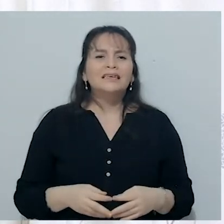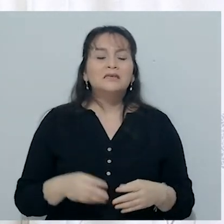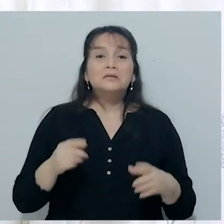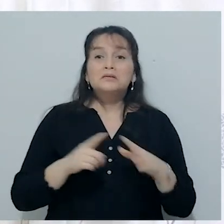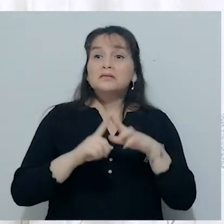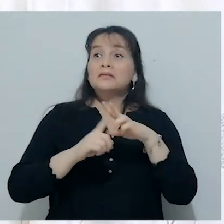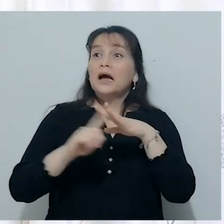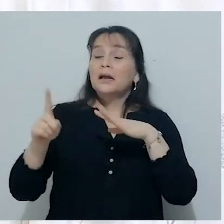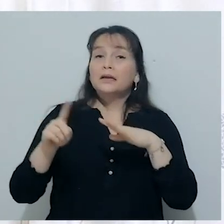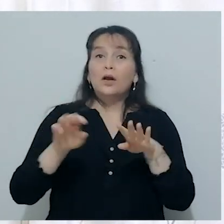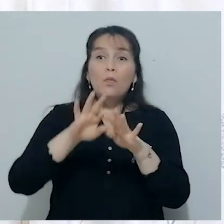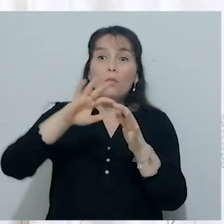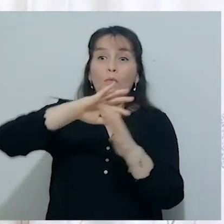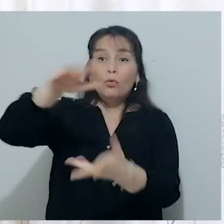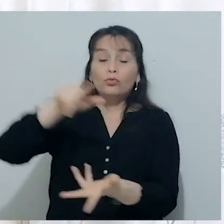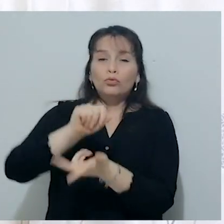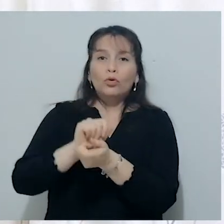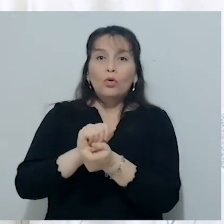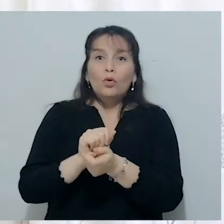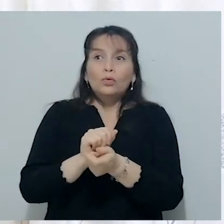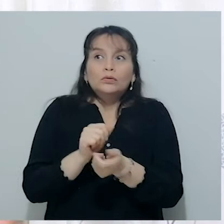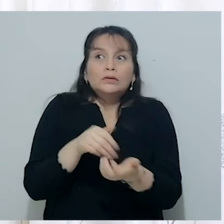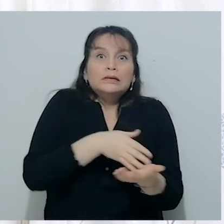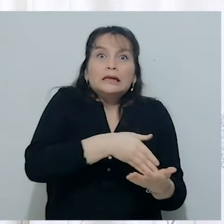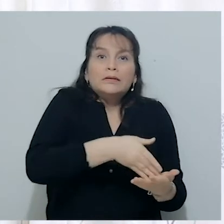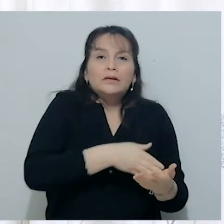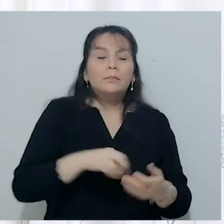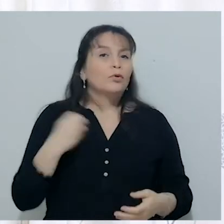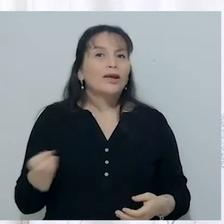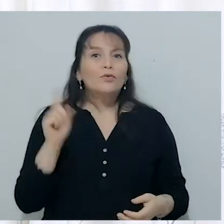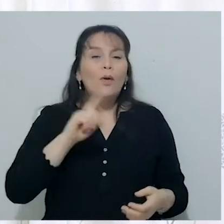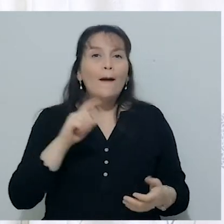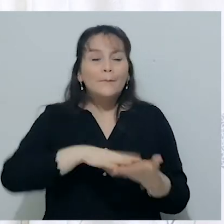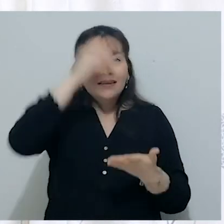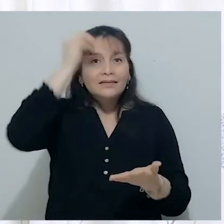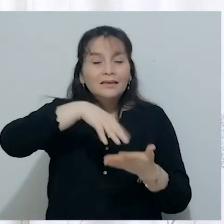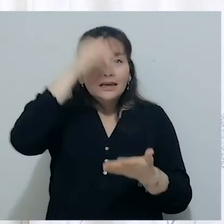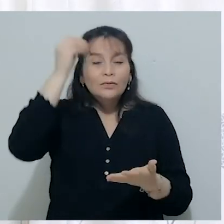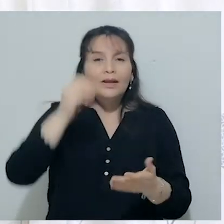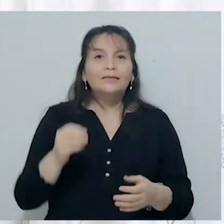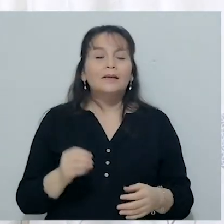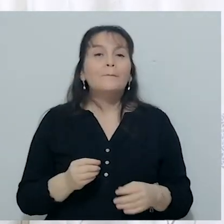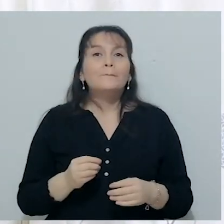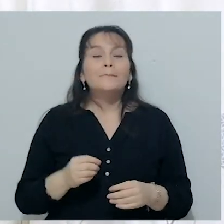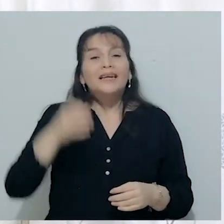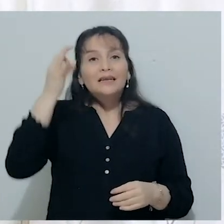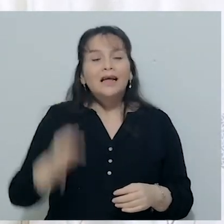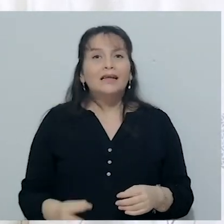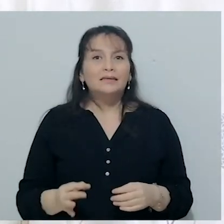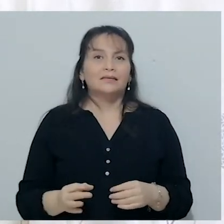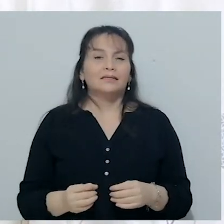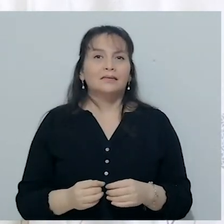¿Cuántos de nuestros hijos y cuántas familias salen al mundo con defensas débiles? Porque no aprendieron las